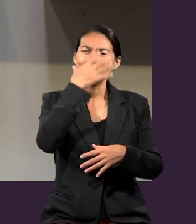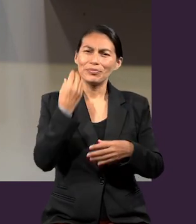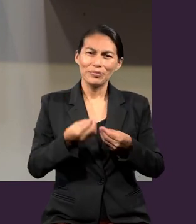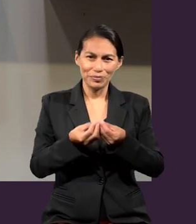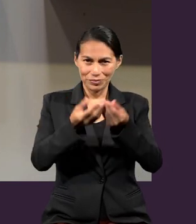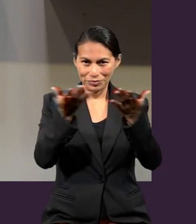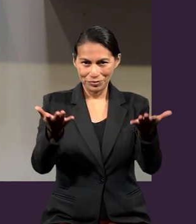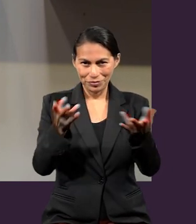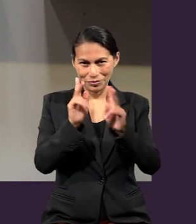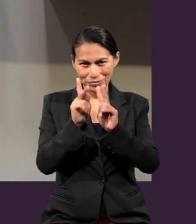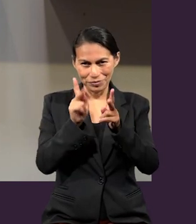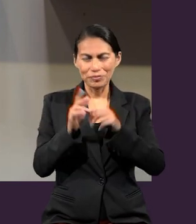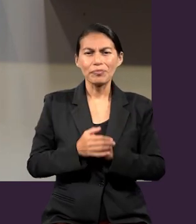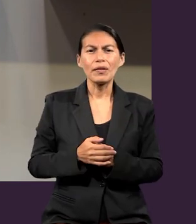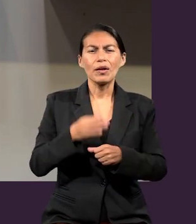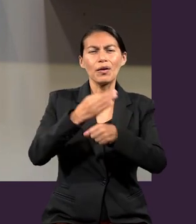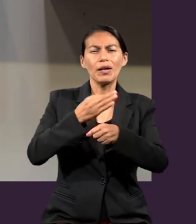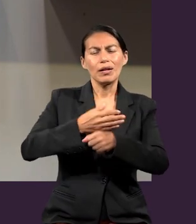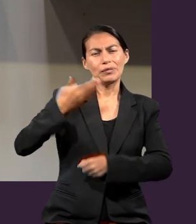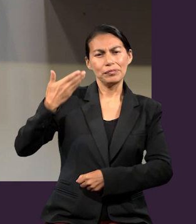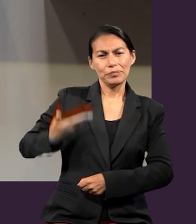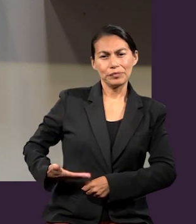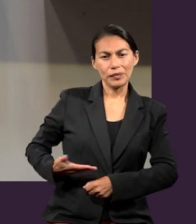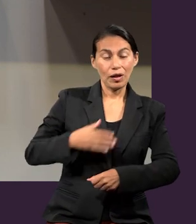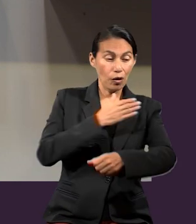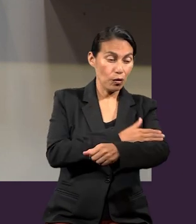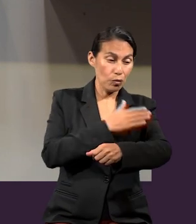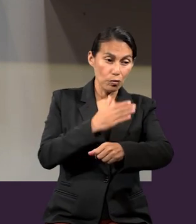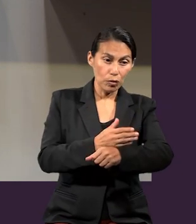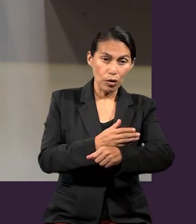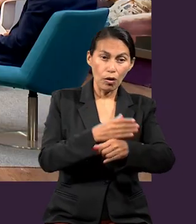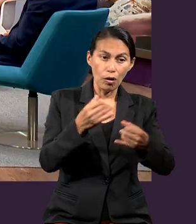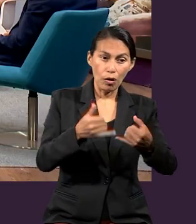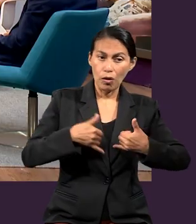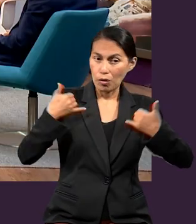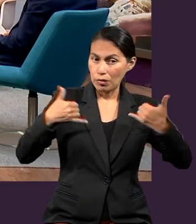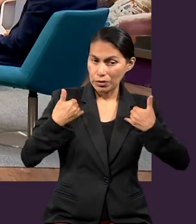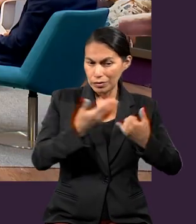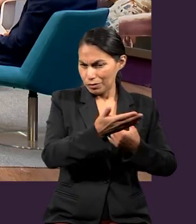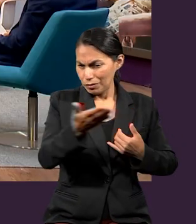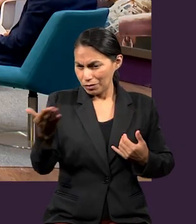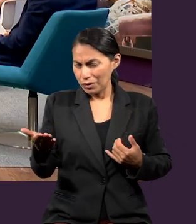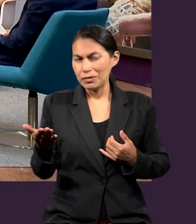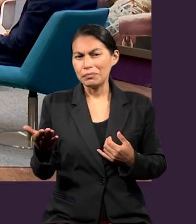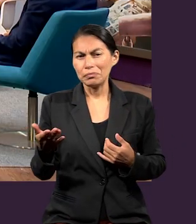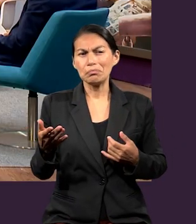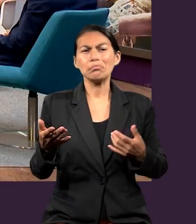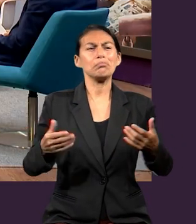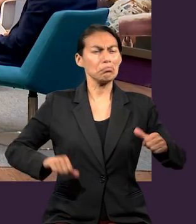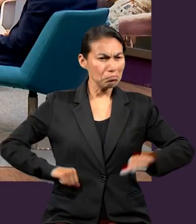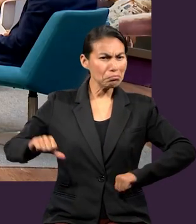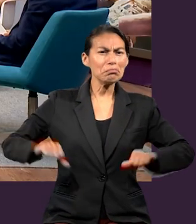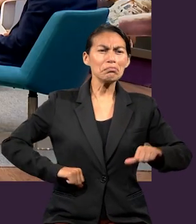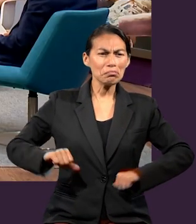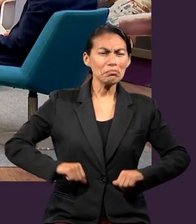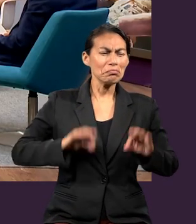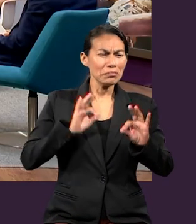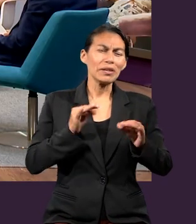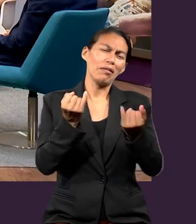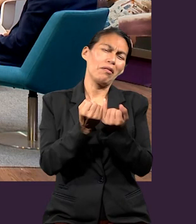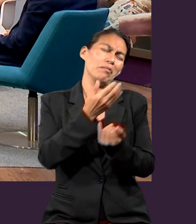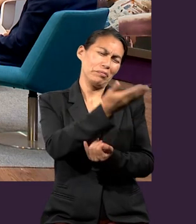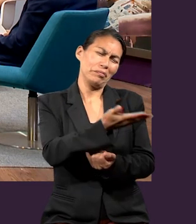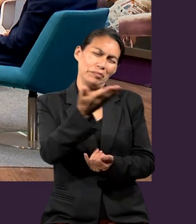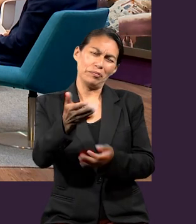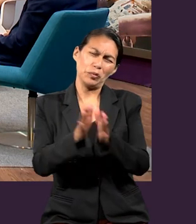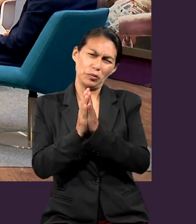Así que, vamos a presentarnos. Estoy acompañado de un grupo de jóvenes que son muy dinámicos y quiero que